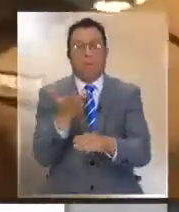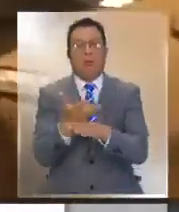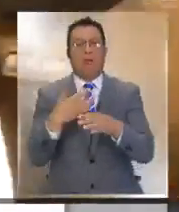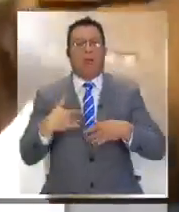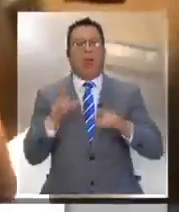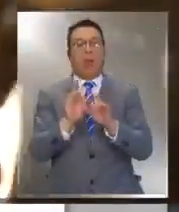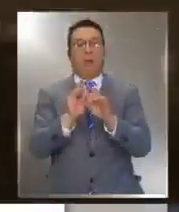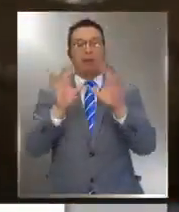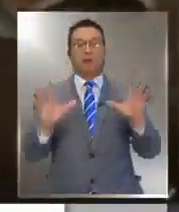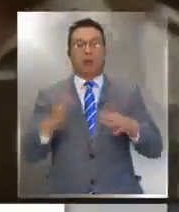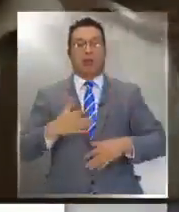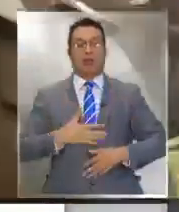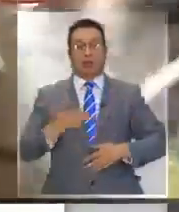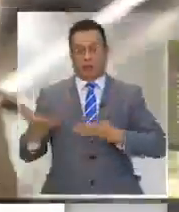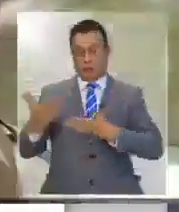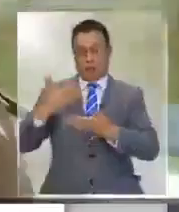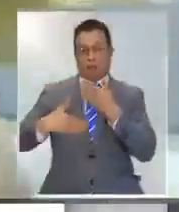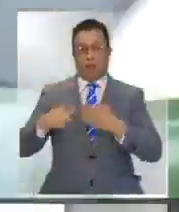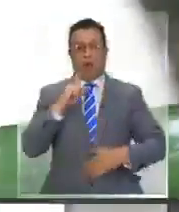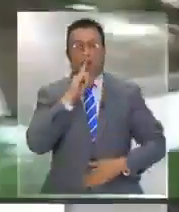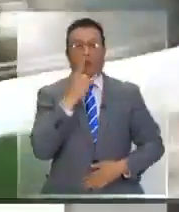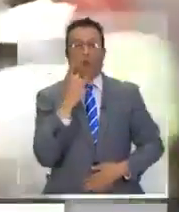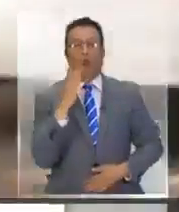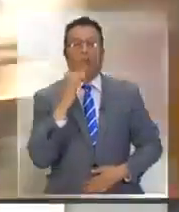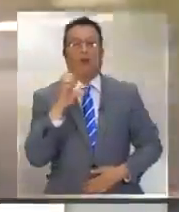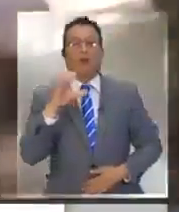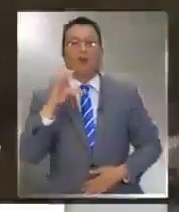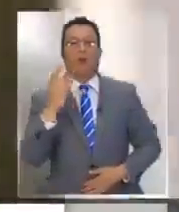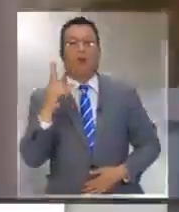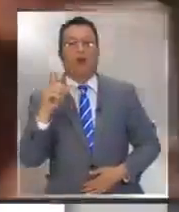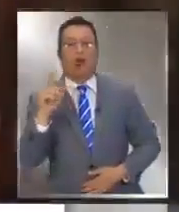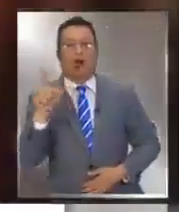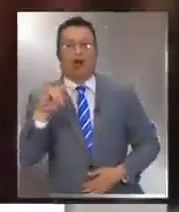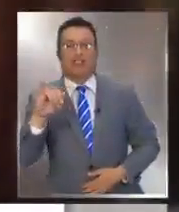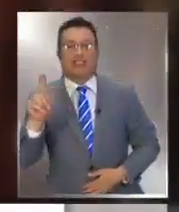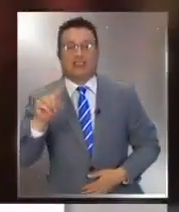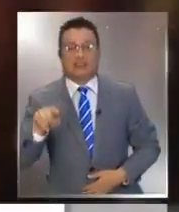especial, estaba contagiado de tuberculosis.